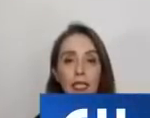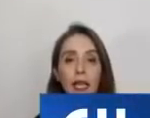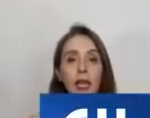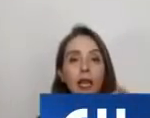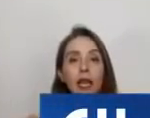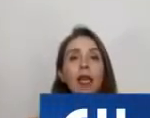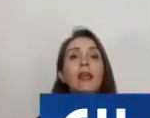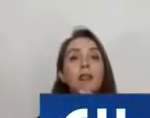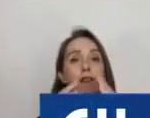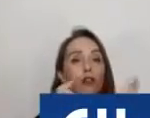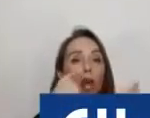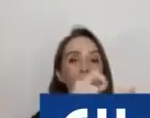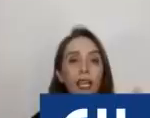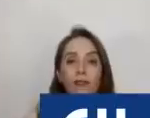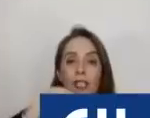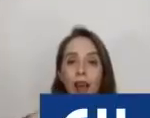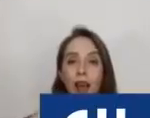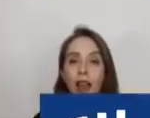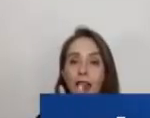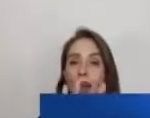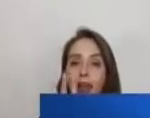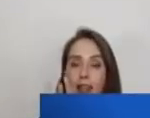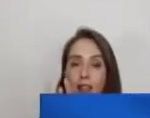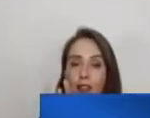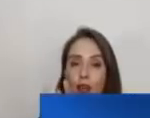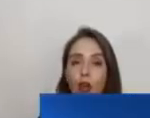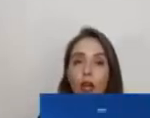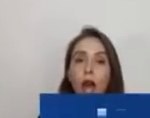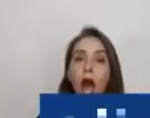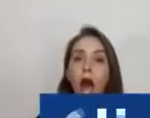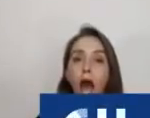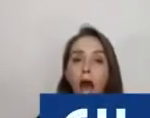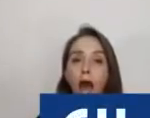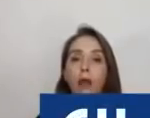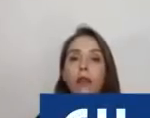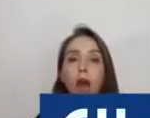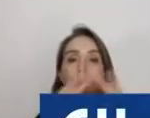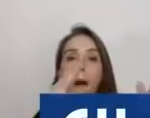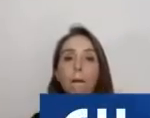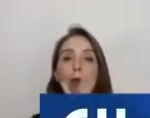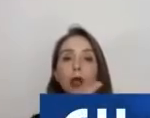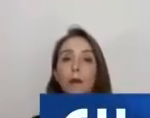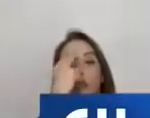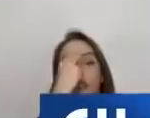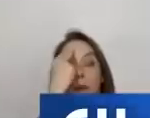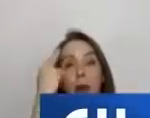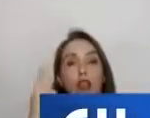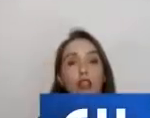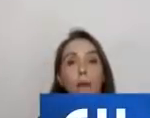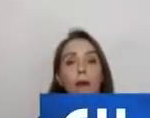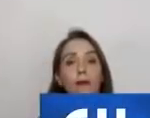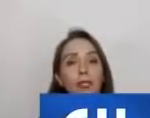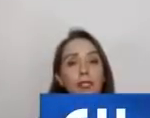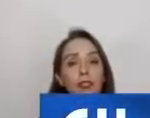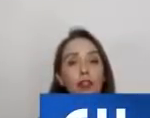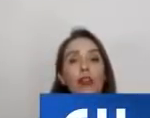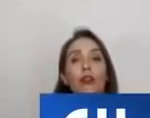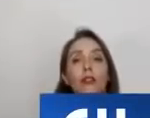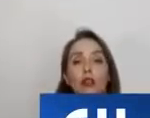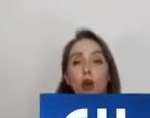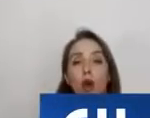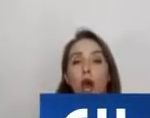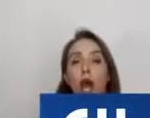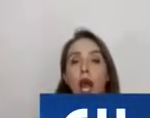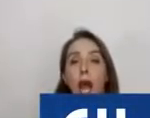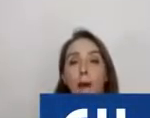de recibimiento por parte de las autoridades que están ahí, están compartiendo estos momentos, y va a salir luego el presidente de acá hacia La Moneda Chica. Escuchemos a